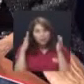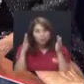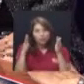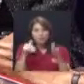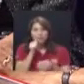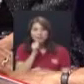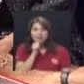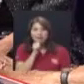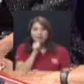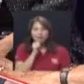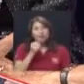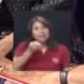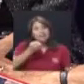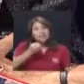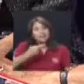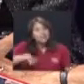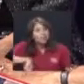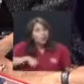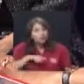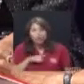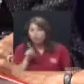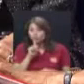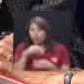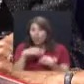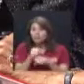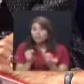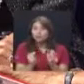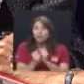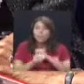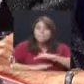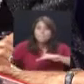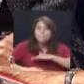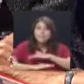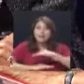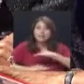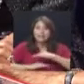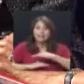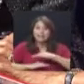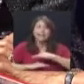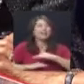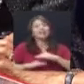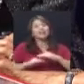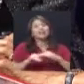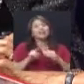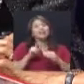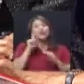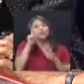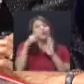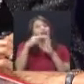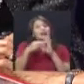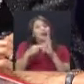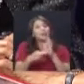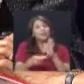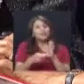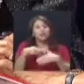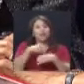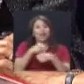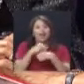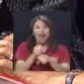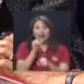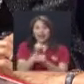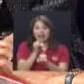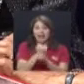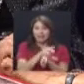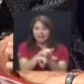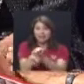no lo hacemos con base en una reglamentación del ente rector el rector perdón como es el ministerio de salud entonces